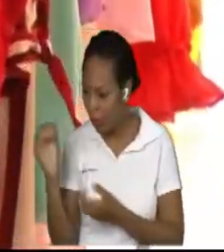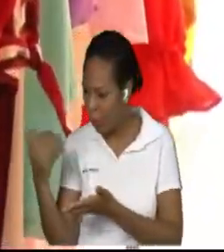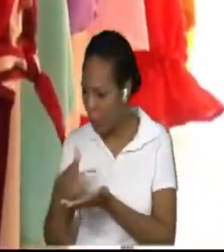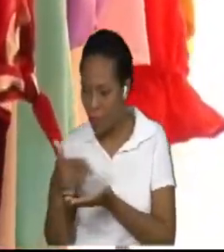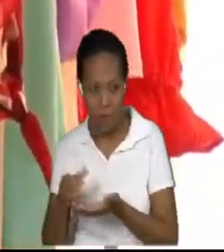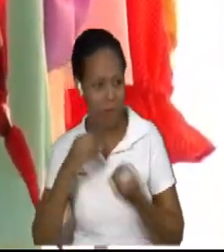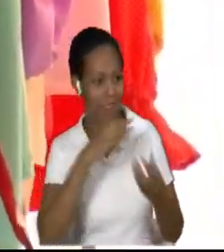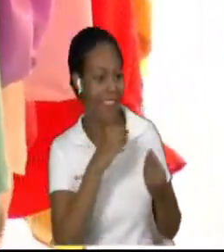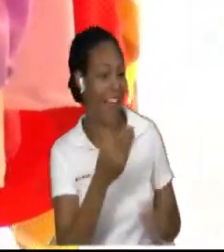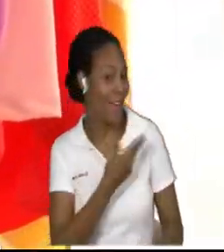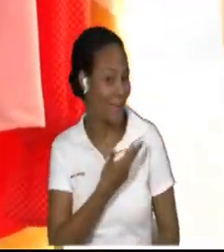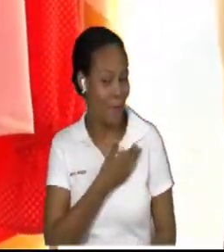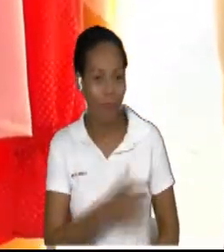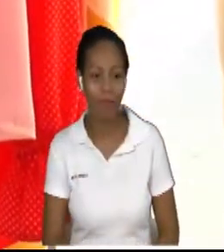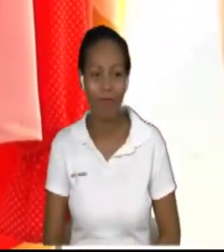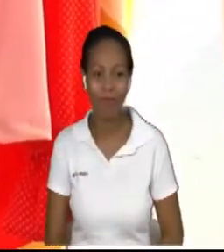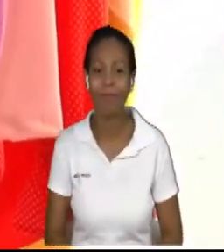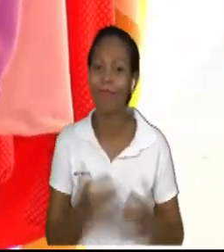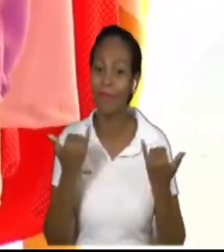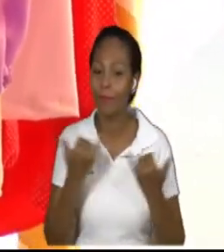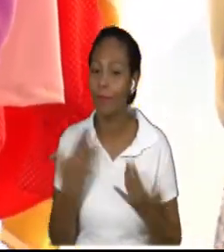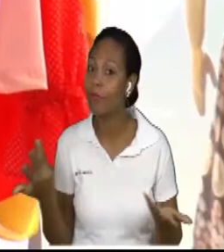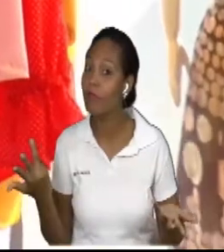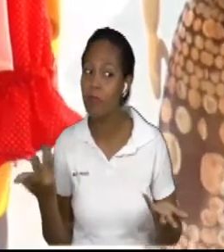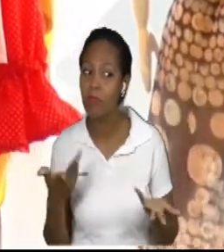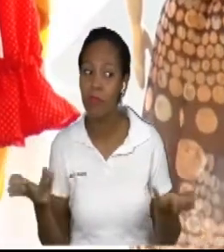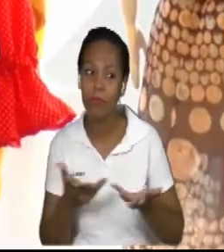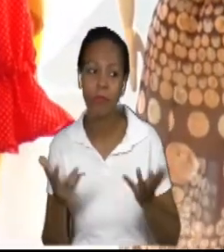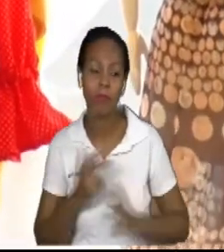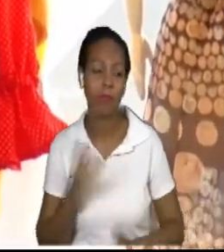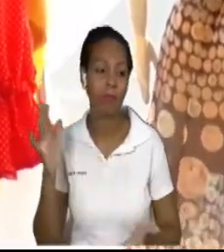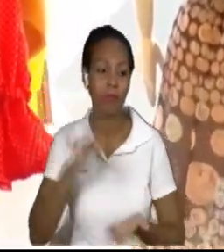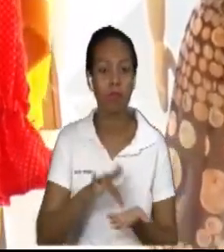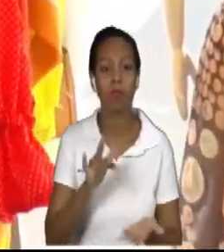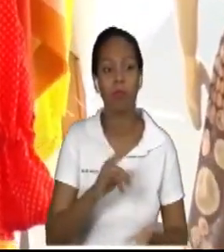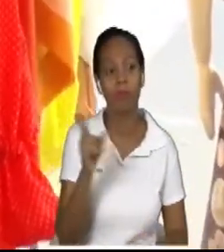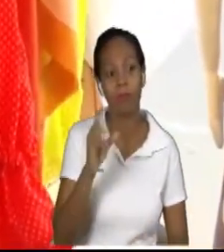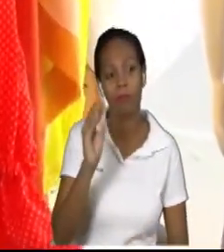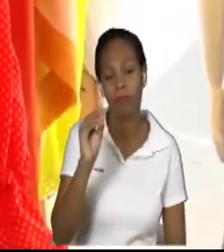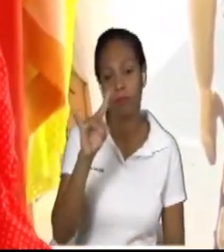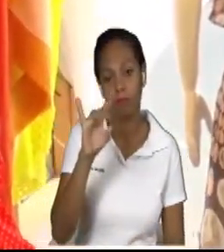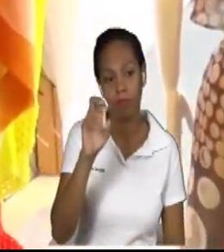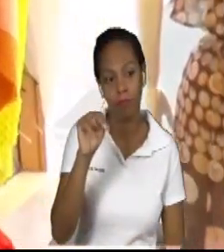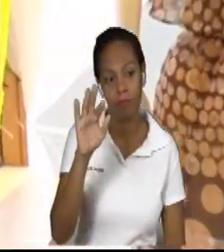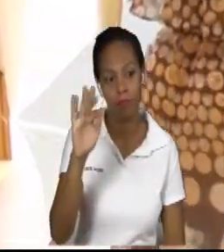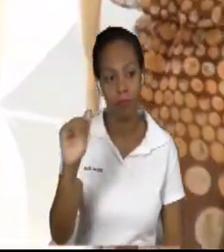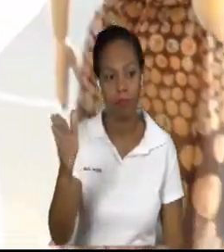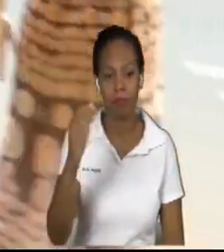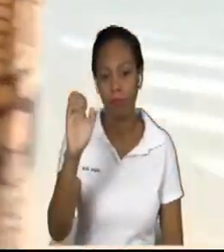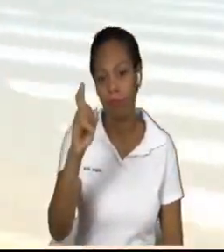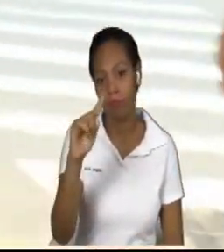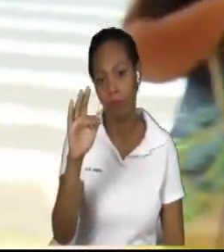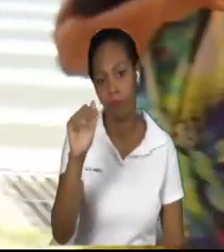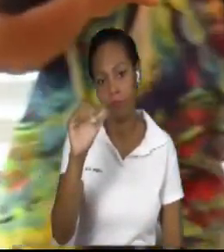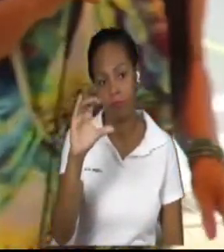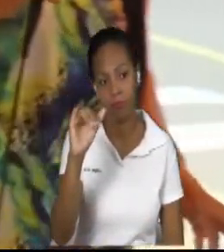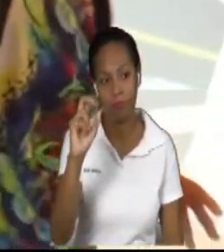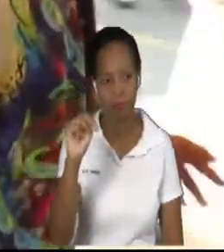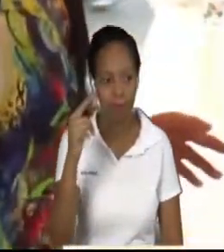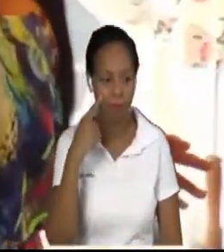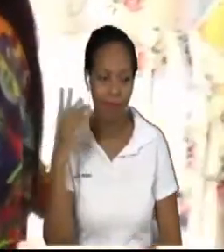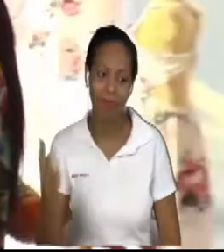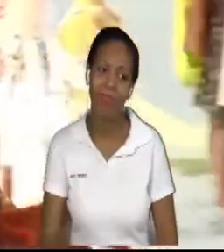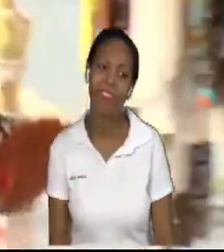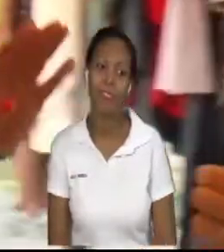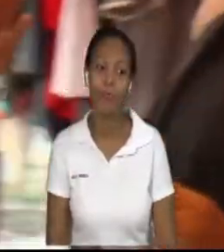En estos momentos ya nosotros nos hemos trasladado hacia la Quinta Estación, el stand de la Quinta Estación, y nos encontramos